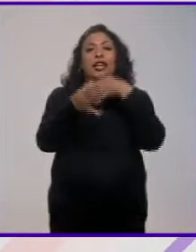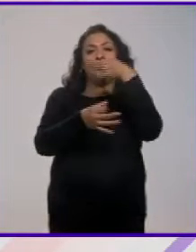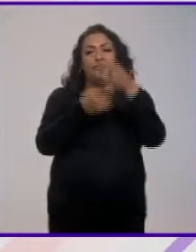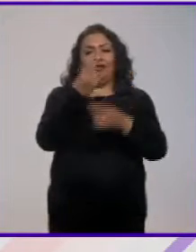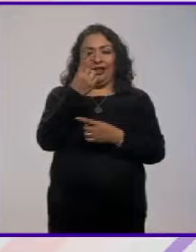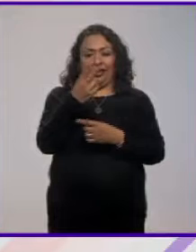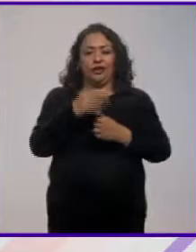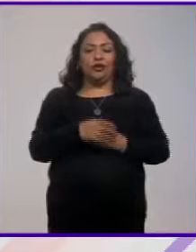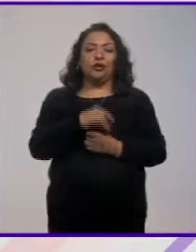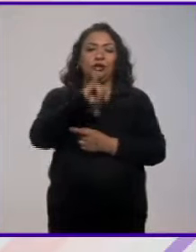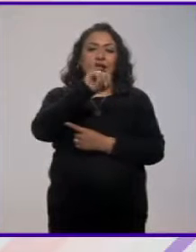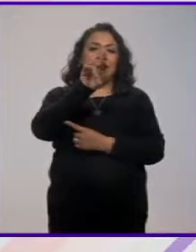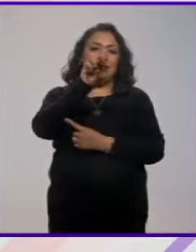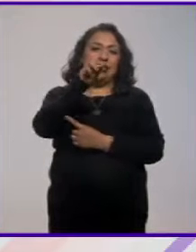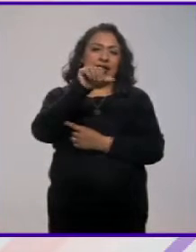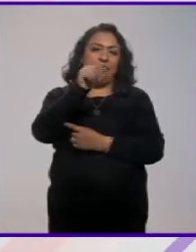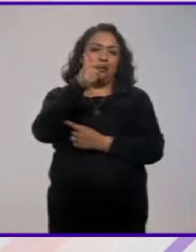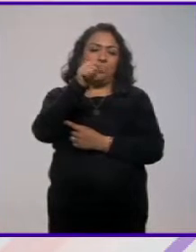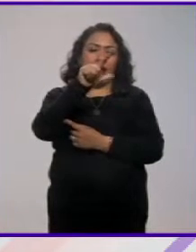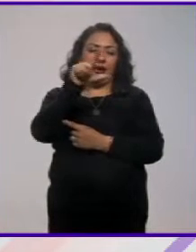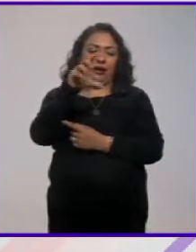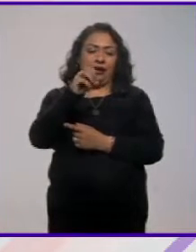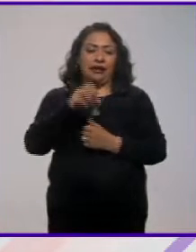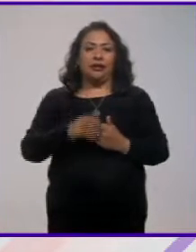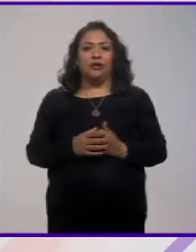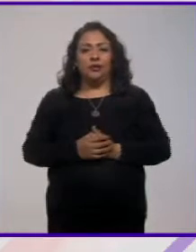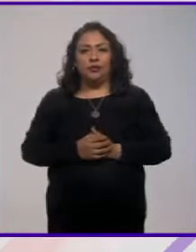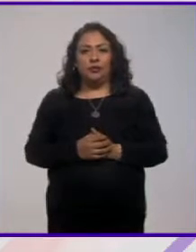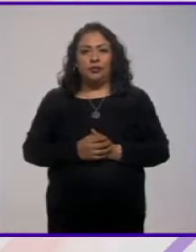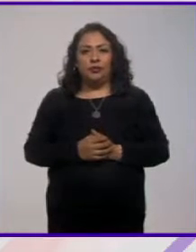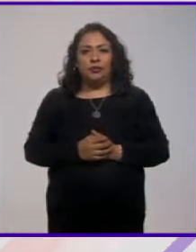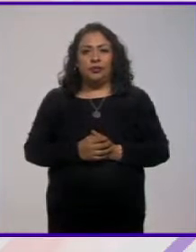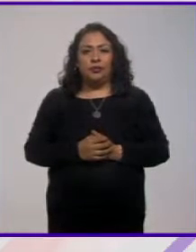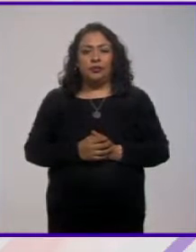Noticias 22, Irma Gallo.